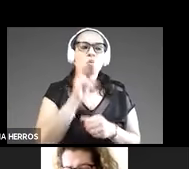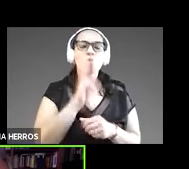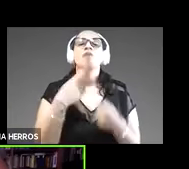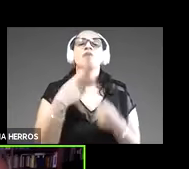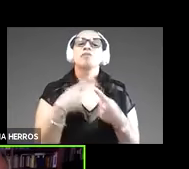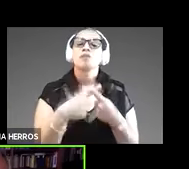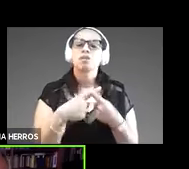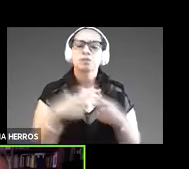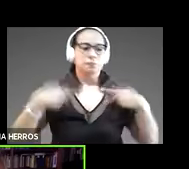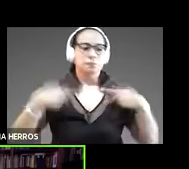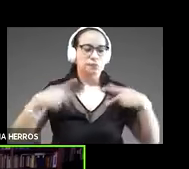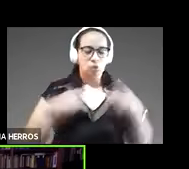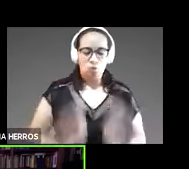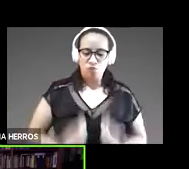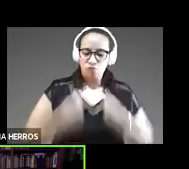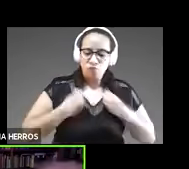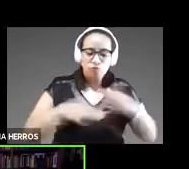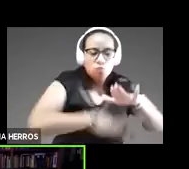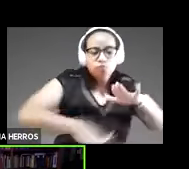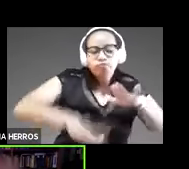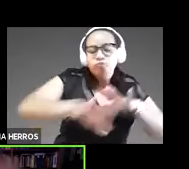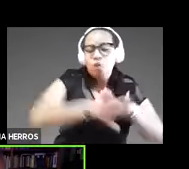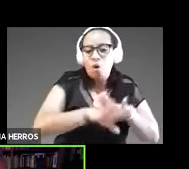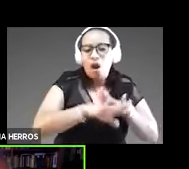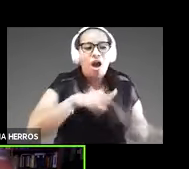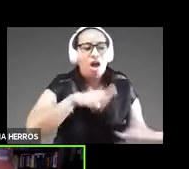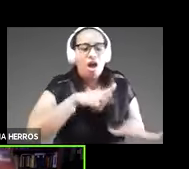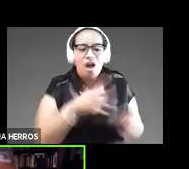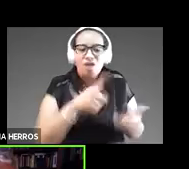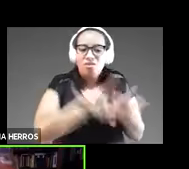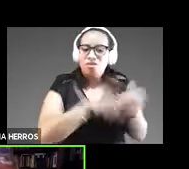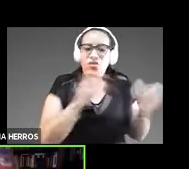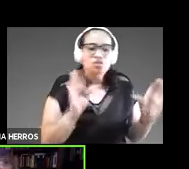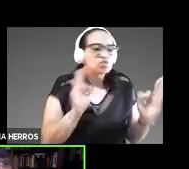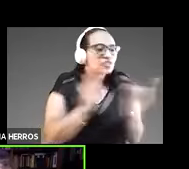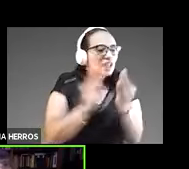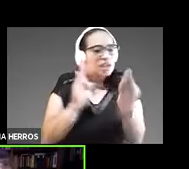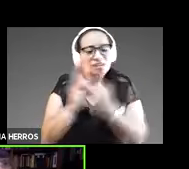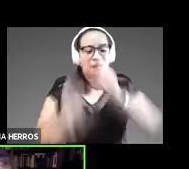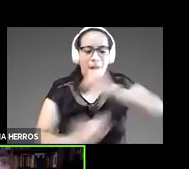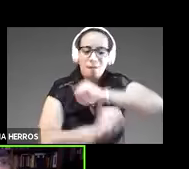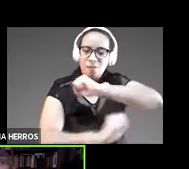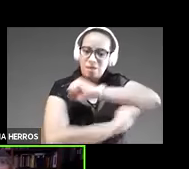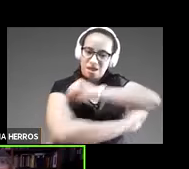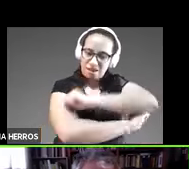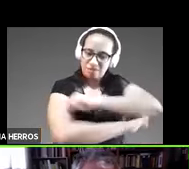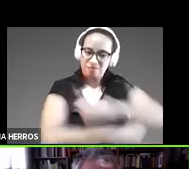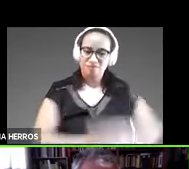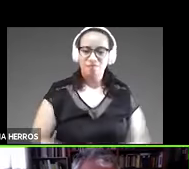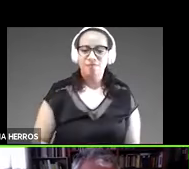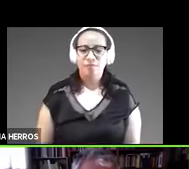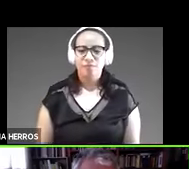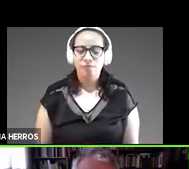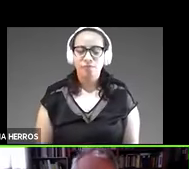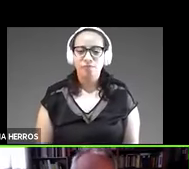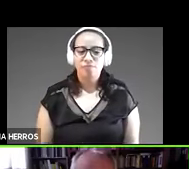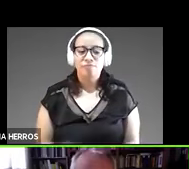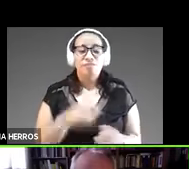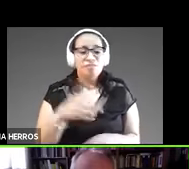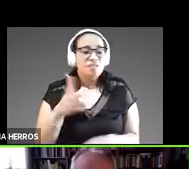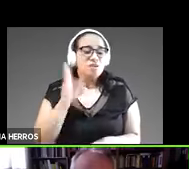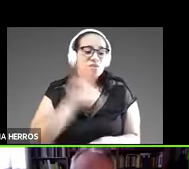las colonias donde se instalan o de las colonias cercanas. Eh, Hemos